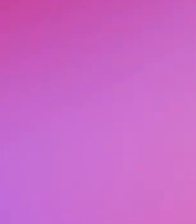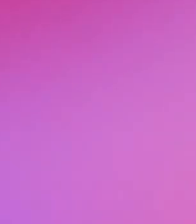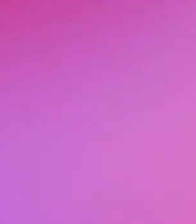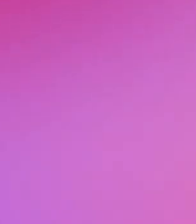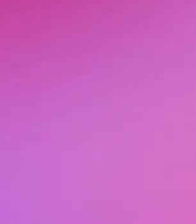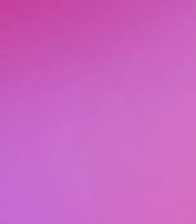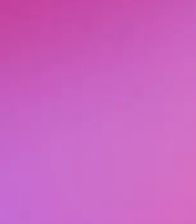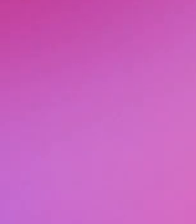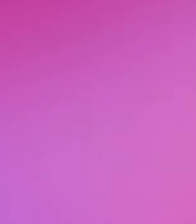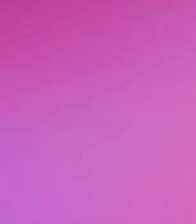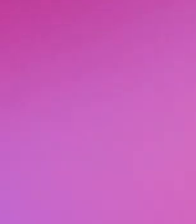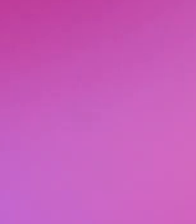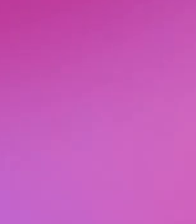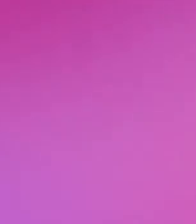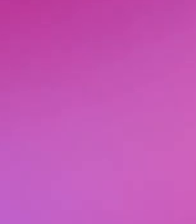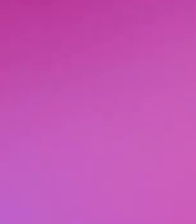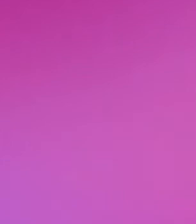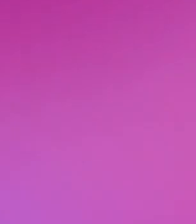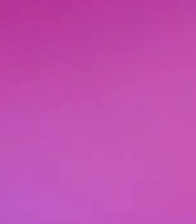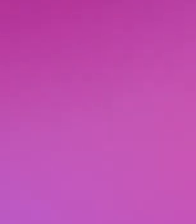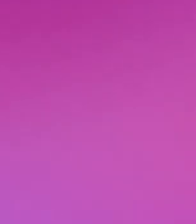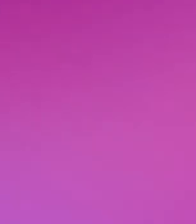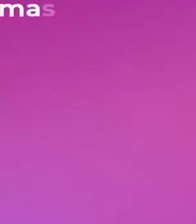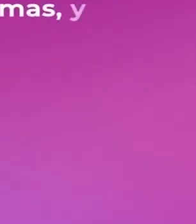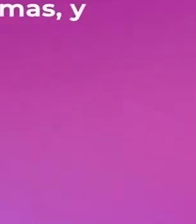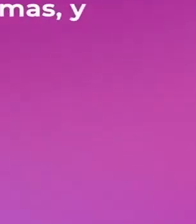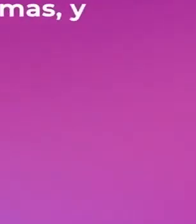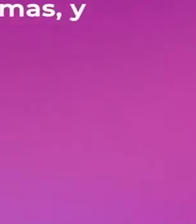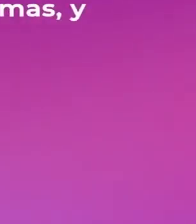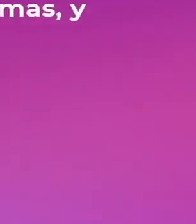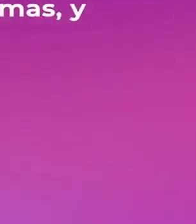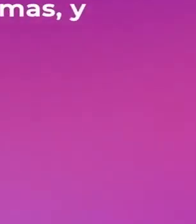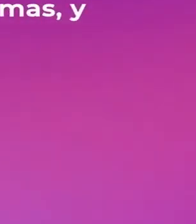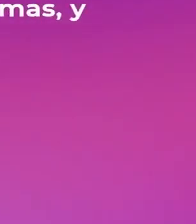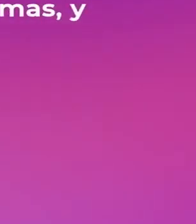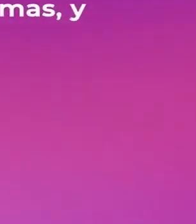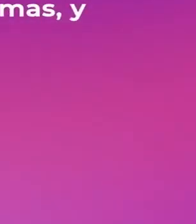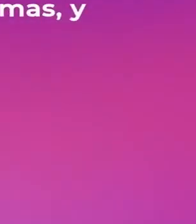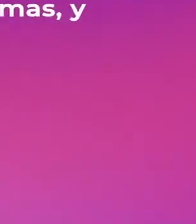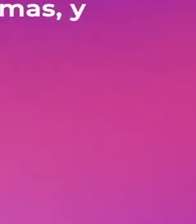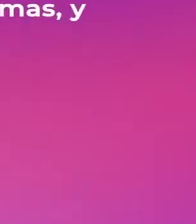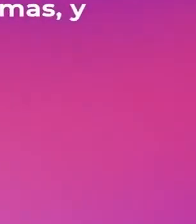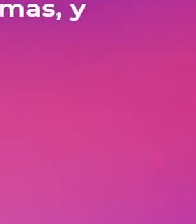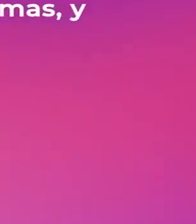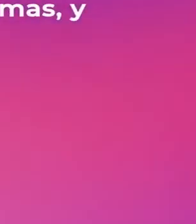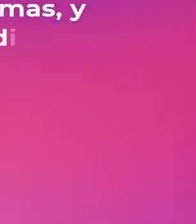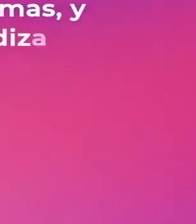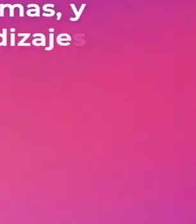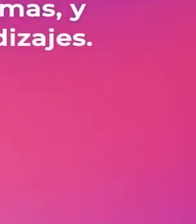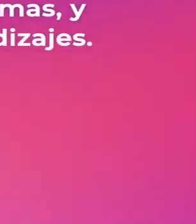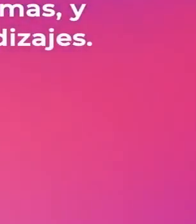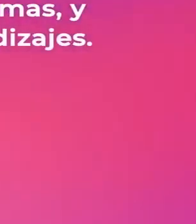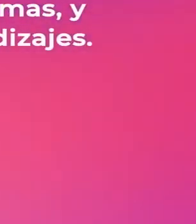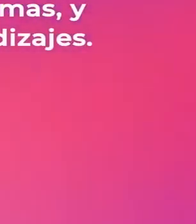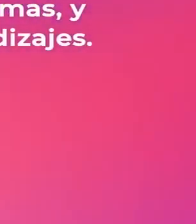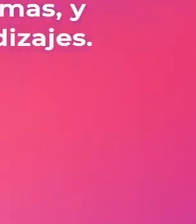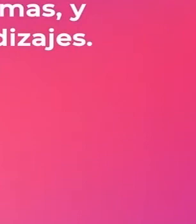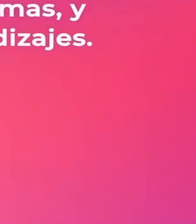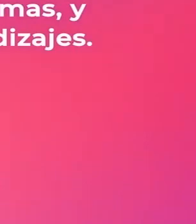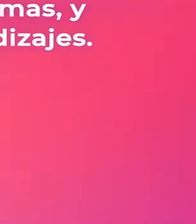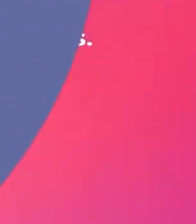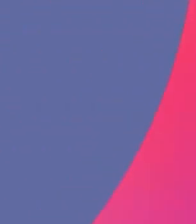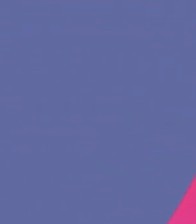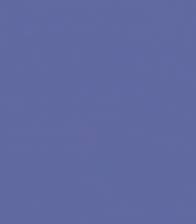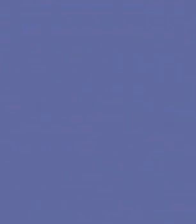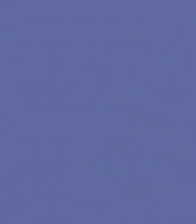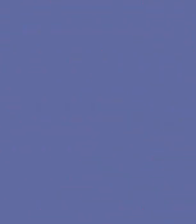aprendeencasa.cep.gov.mx, en donde podrás ver nuevamente los videos de los programas y además encontrarás actividades para fortalecer tus aprendizajes.